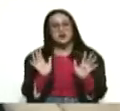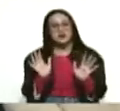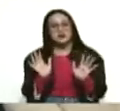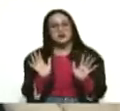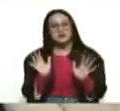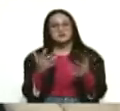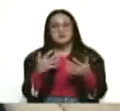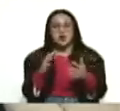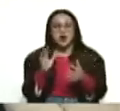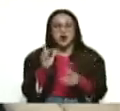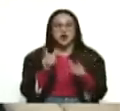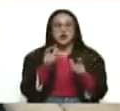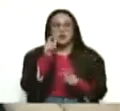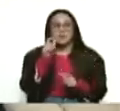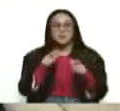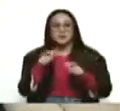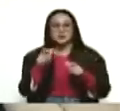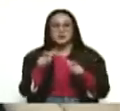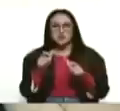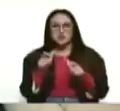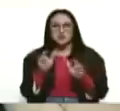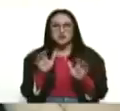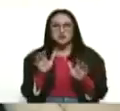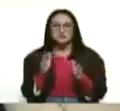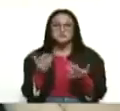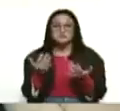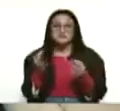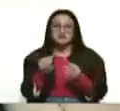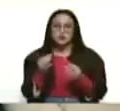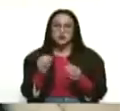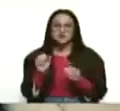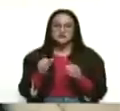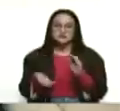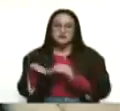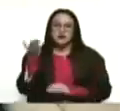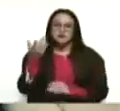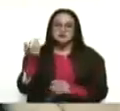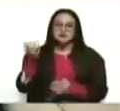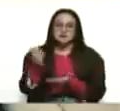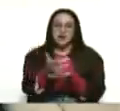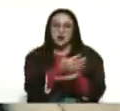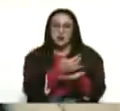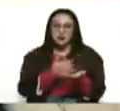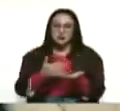de algún funcionario o funcionaria inescrupulosa. Seguramente sí van a aumentar la recaudación.